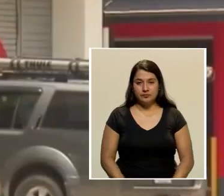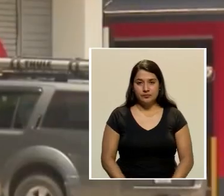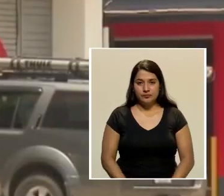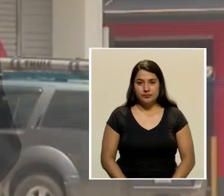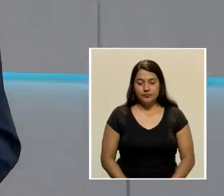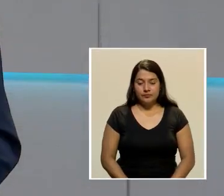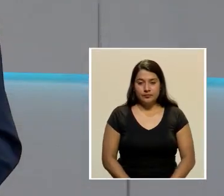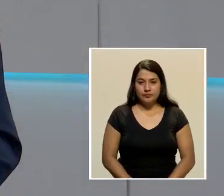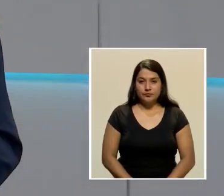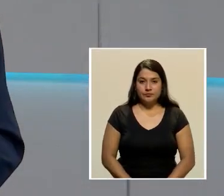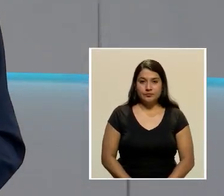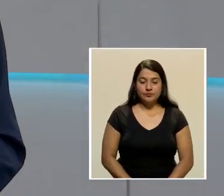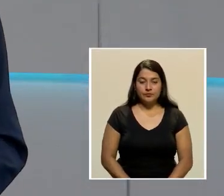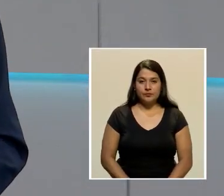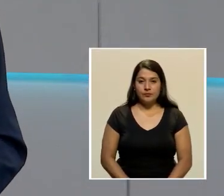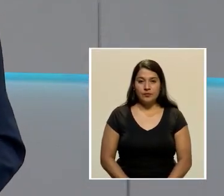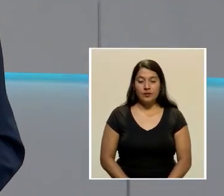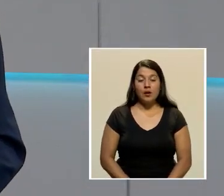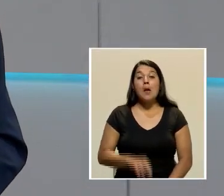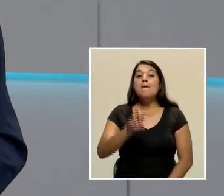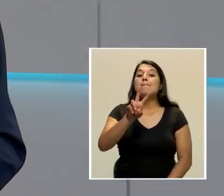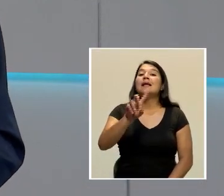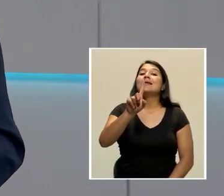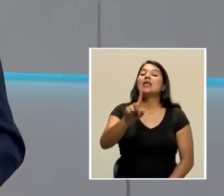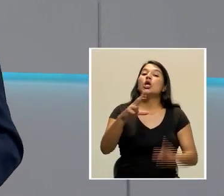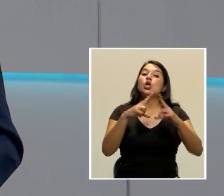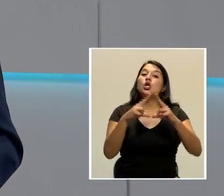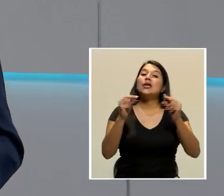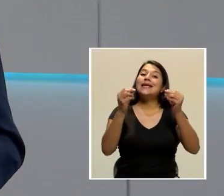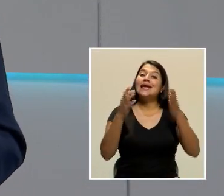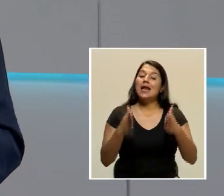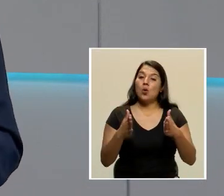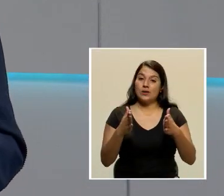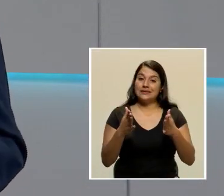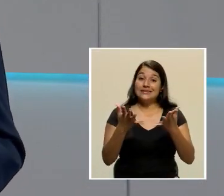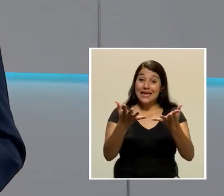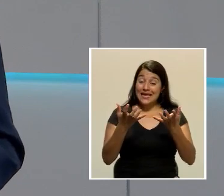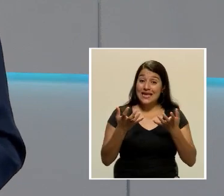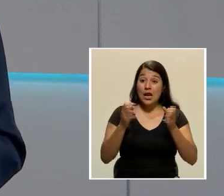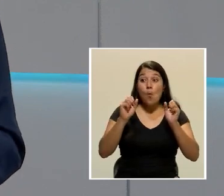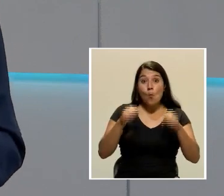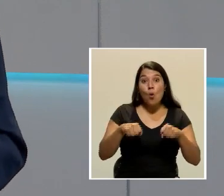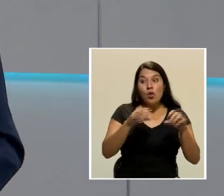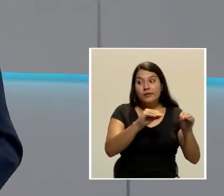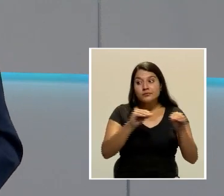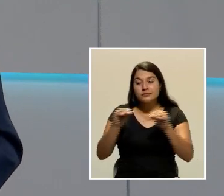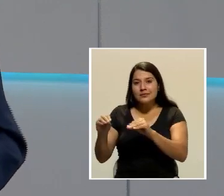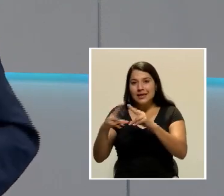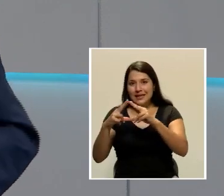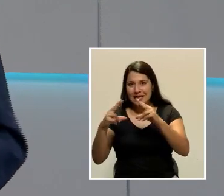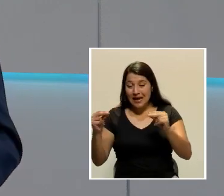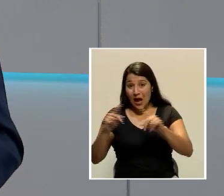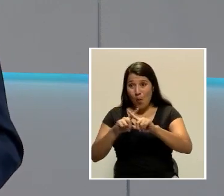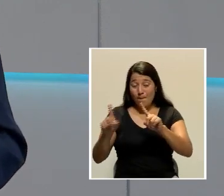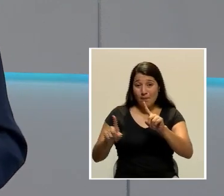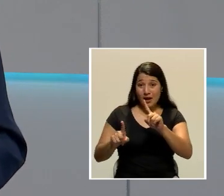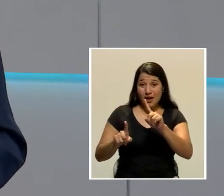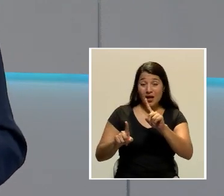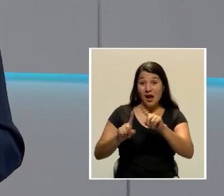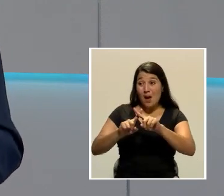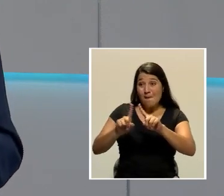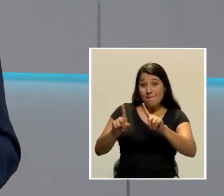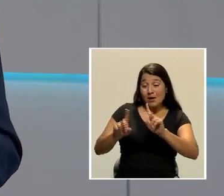Salas, el periodo de cierre es previendo que las personas pudieran haberse contagiado en el momento de apertura y por ende presentarán síntomas en estas